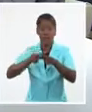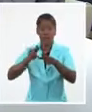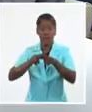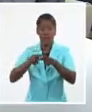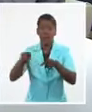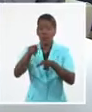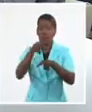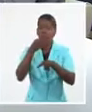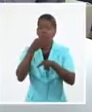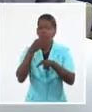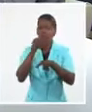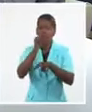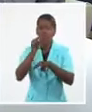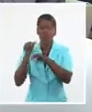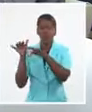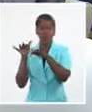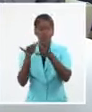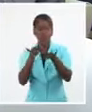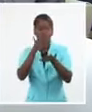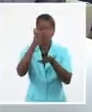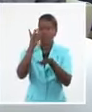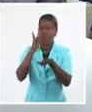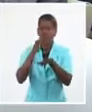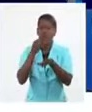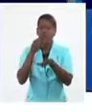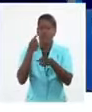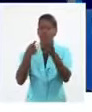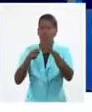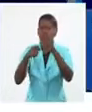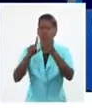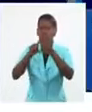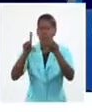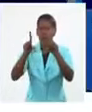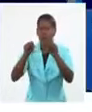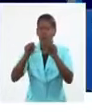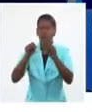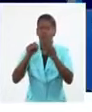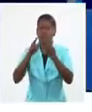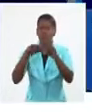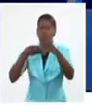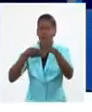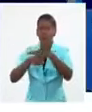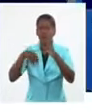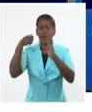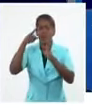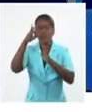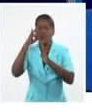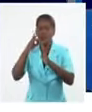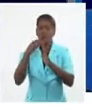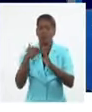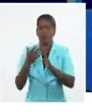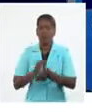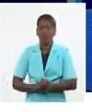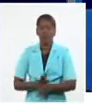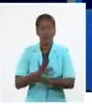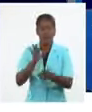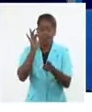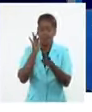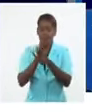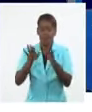asistir a los cines? ¿Cómo es la entrada? ¿Qué podrán ver además? Sí, ya las entradas están a la venta desde el día 25 en los cines del circuito